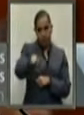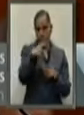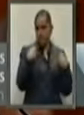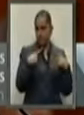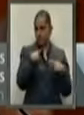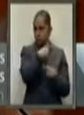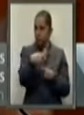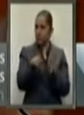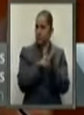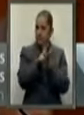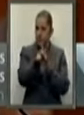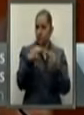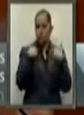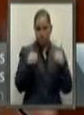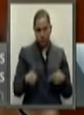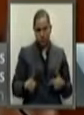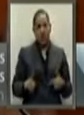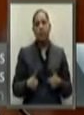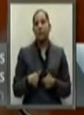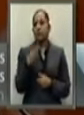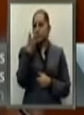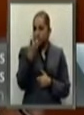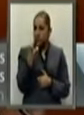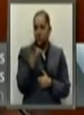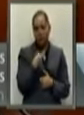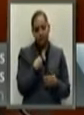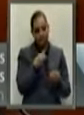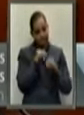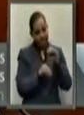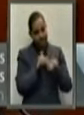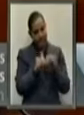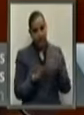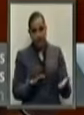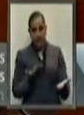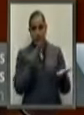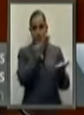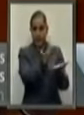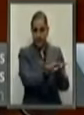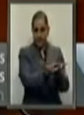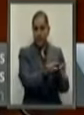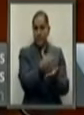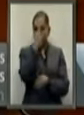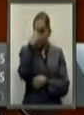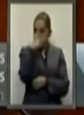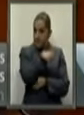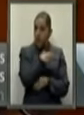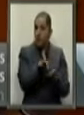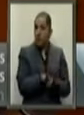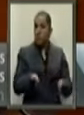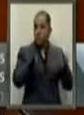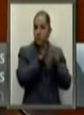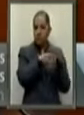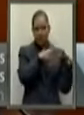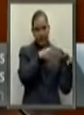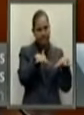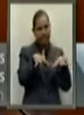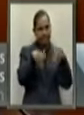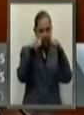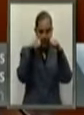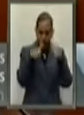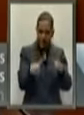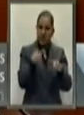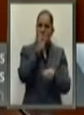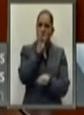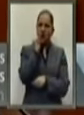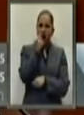En ello radica la trascendencia de este dictamen, porque contribuye a visibilizar y erradicar todo tipo